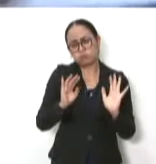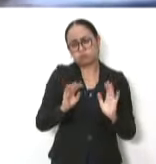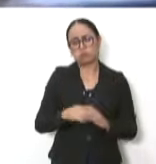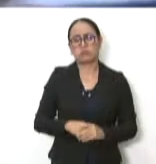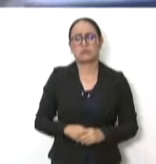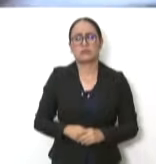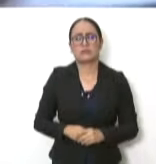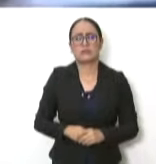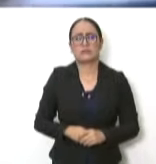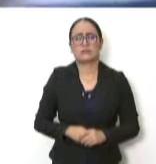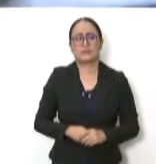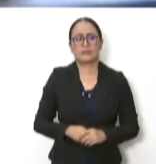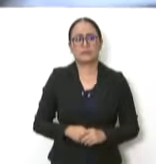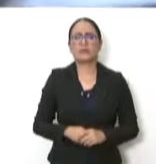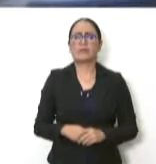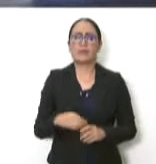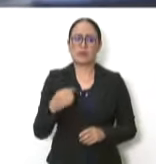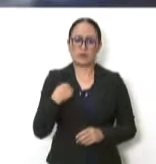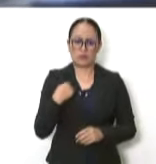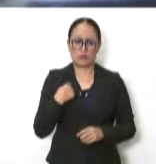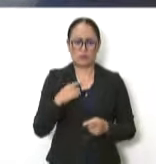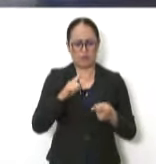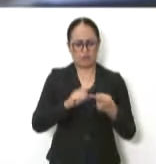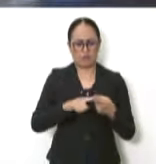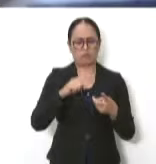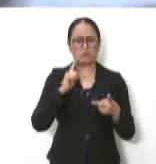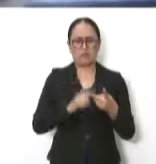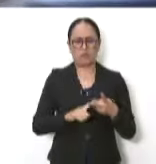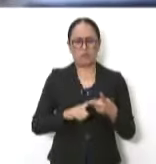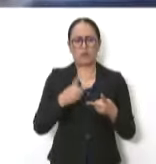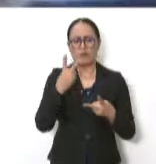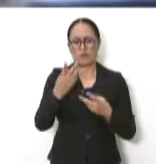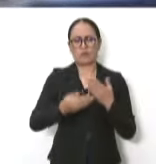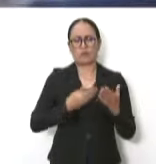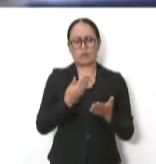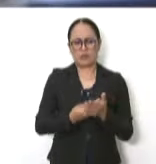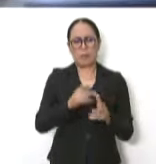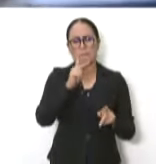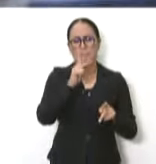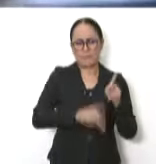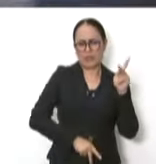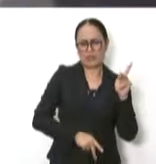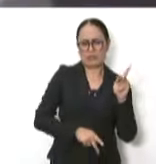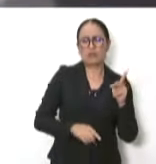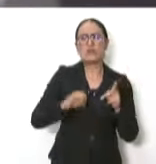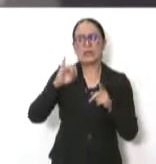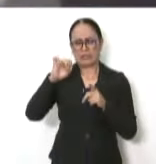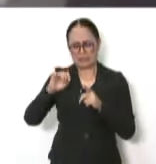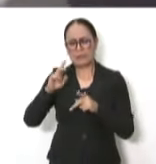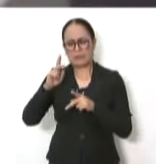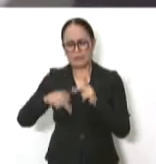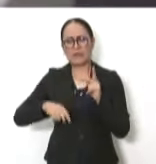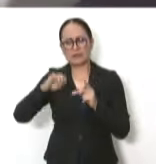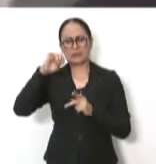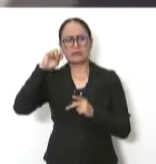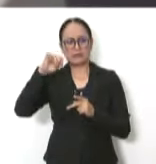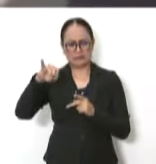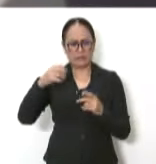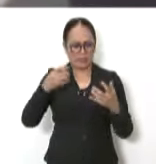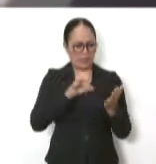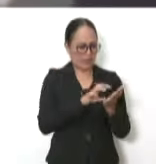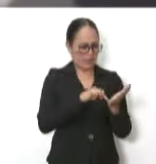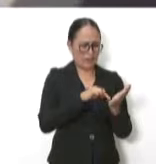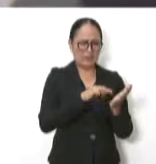En ese sentido, tengo 2 aspectos que voy a presentar un voto particular. Estoy a favor de la acción de constitucionalidad que se